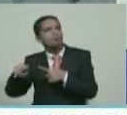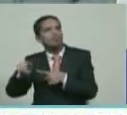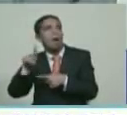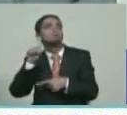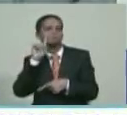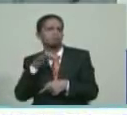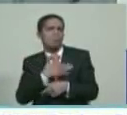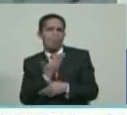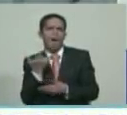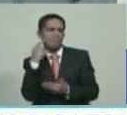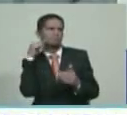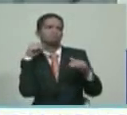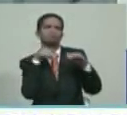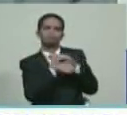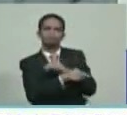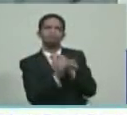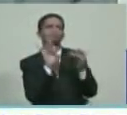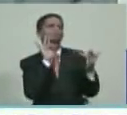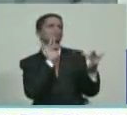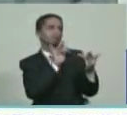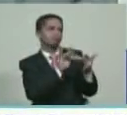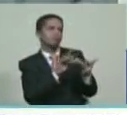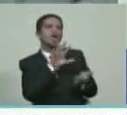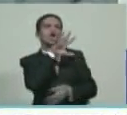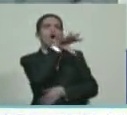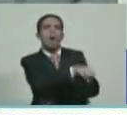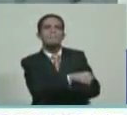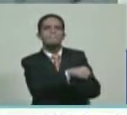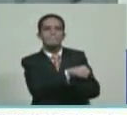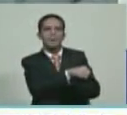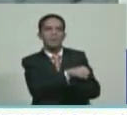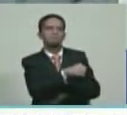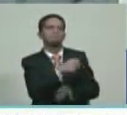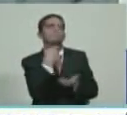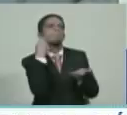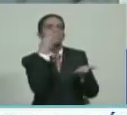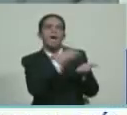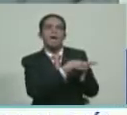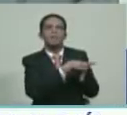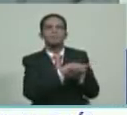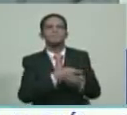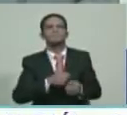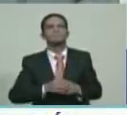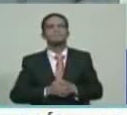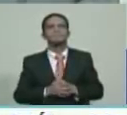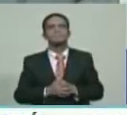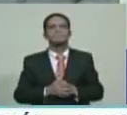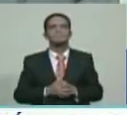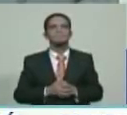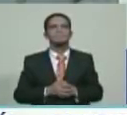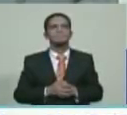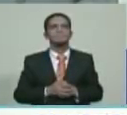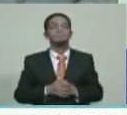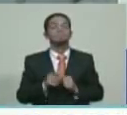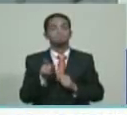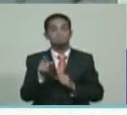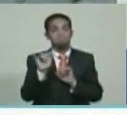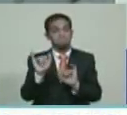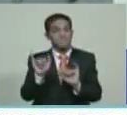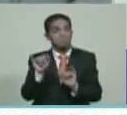del petró y adquirir el petró con otra cripto moneda desde ese mismo lunes